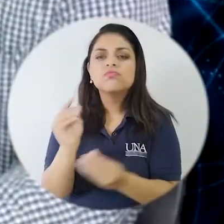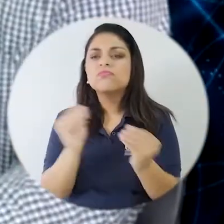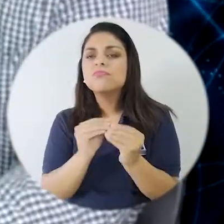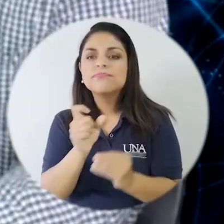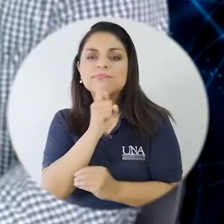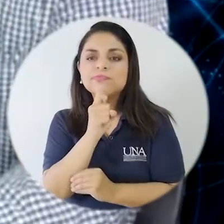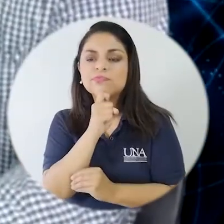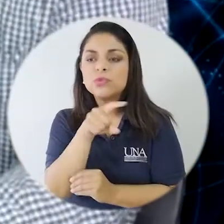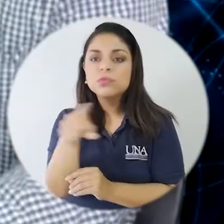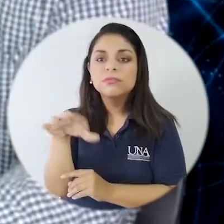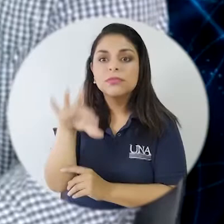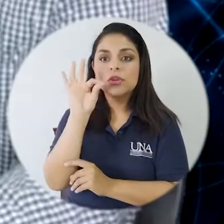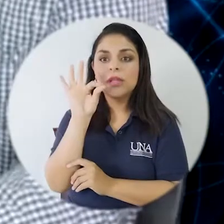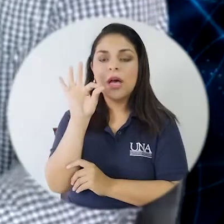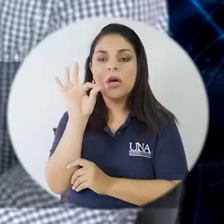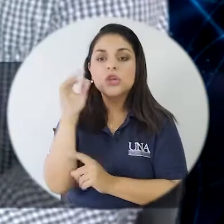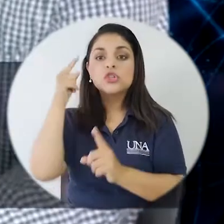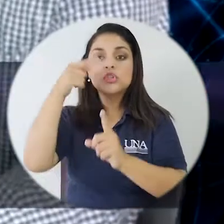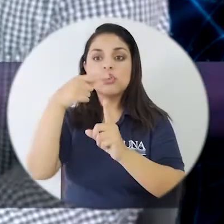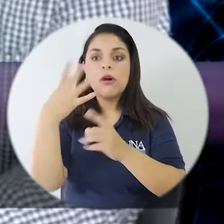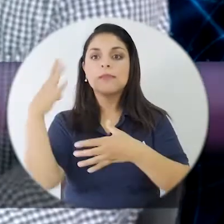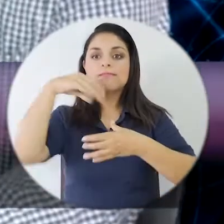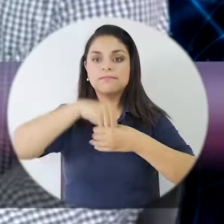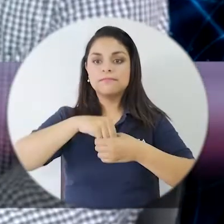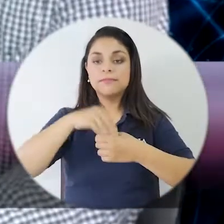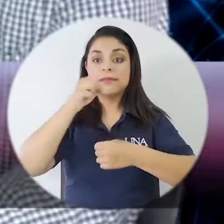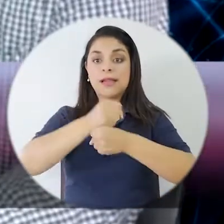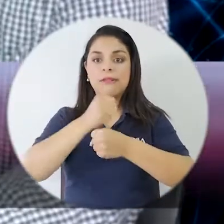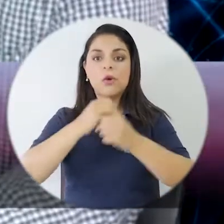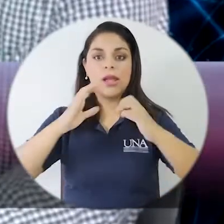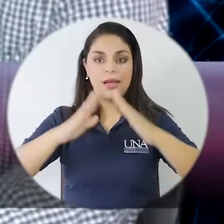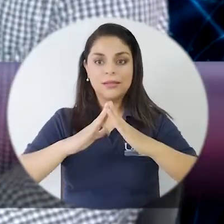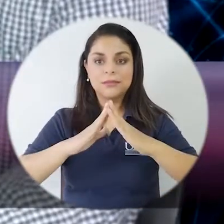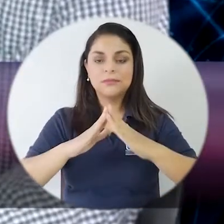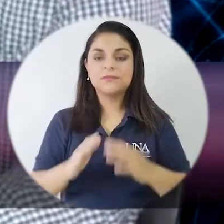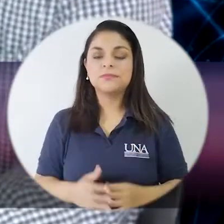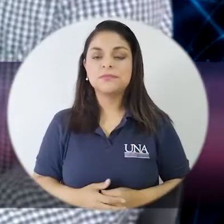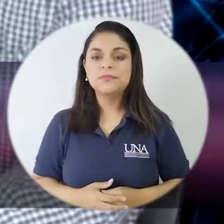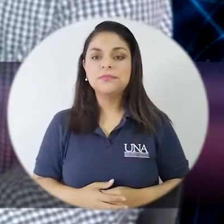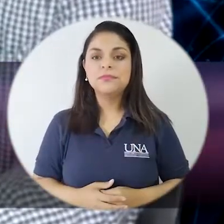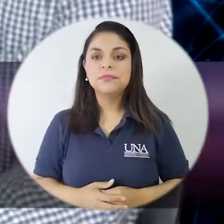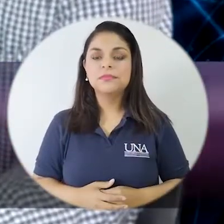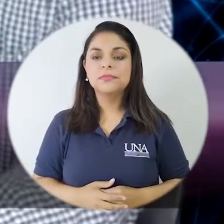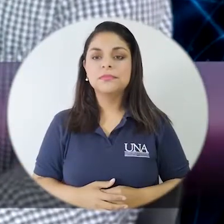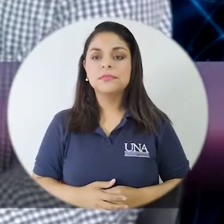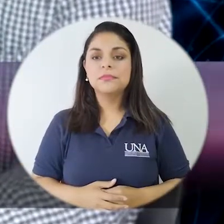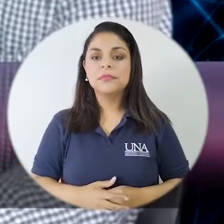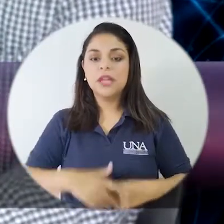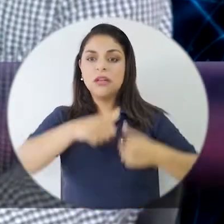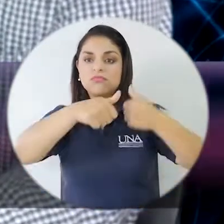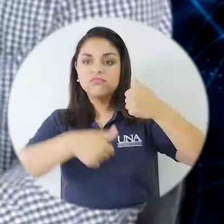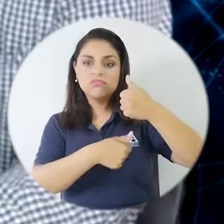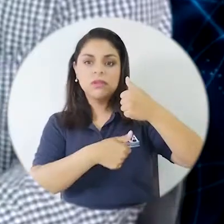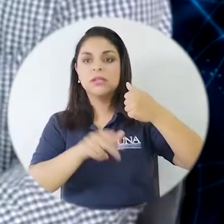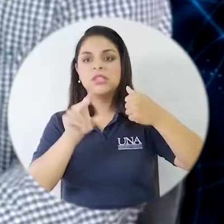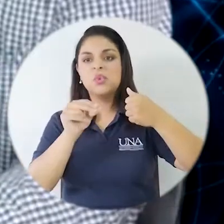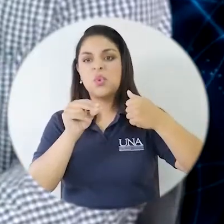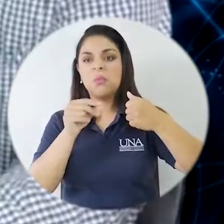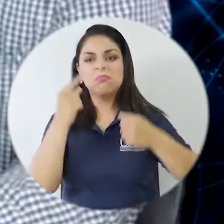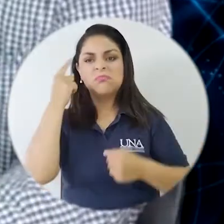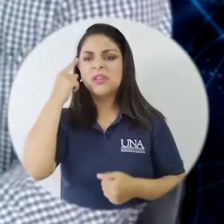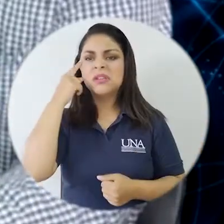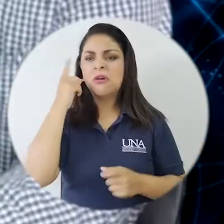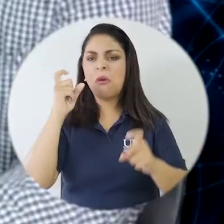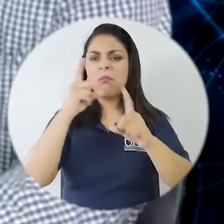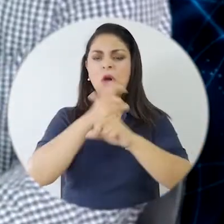que han encontrado ustedes a nivel de la implementación del teletrabajo. Los subalternos no lo vieron